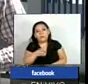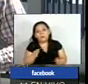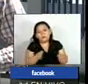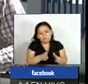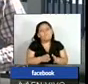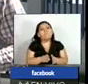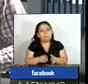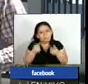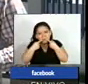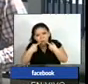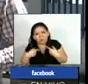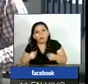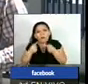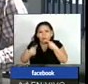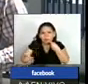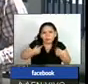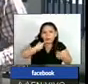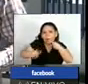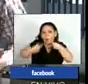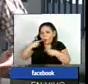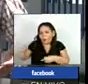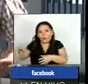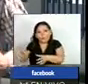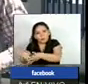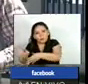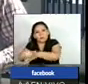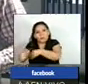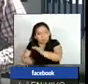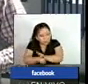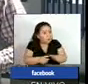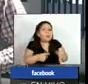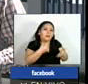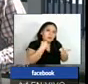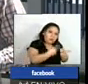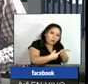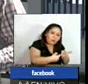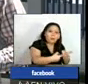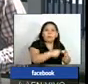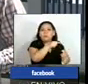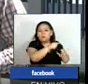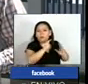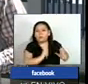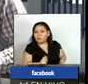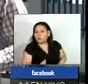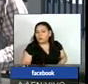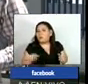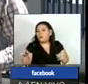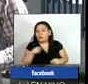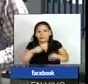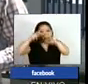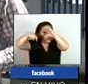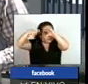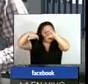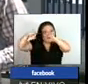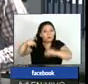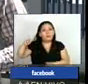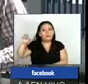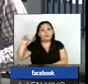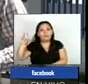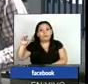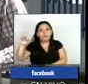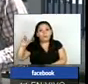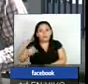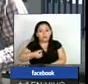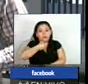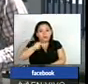a dialogar con los legisladores y con el gobierno a fin de buscar una solución a esta situación. Con imágenes de Eberábalos, Nelson